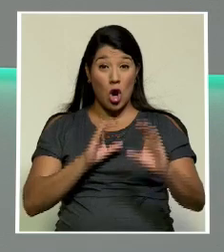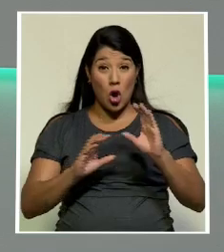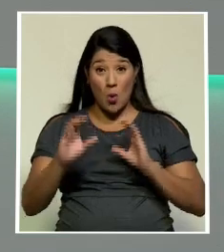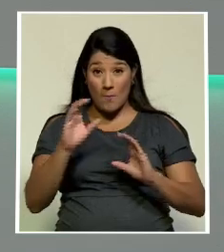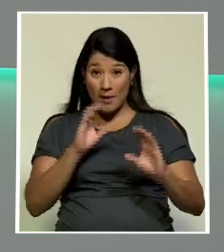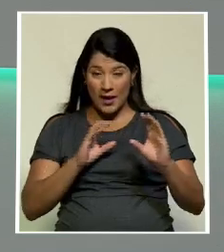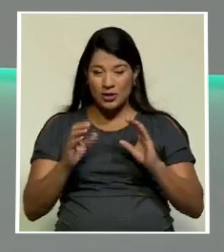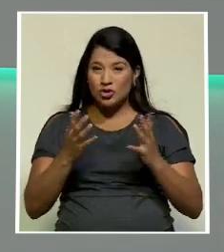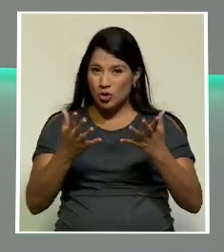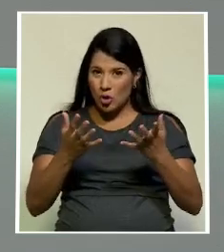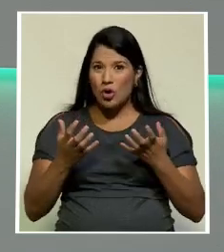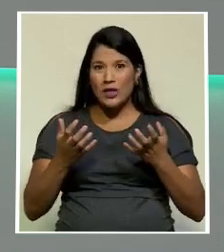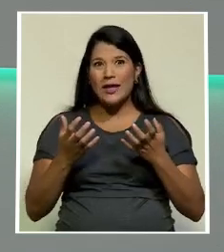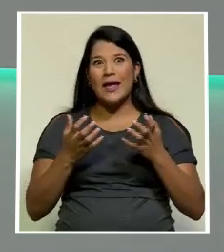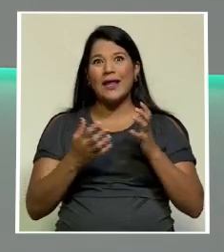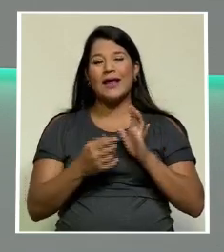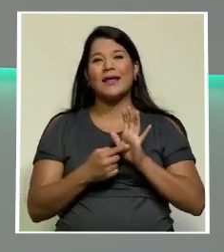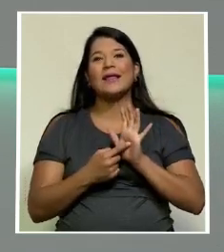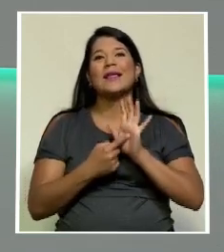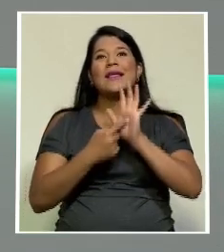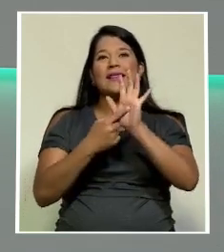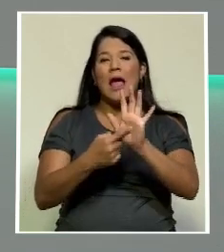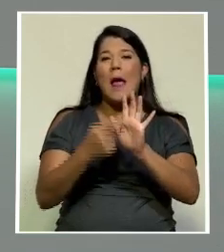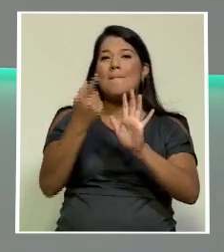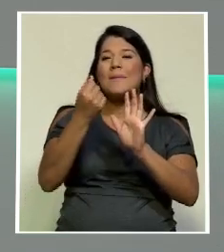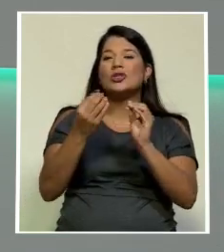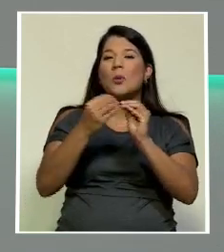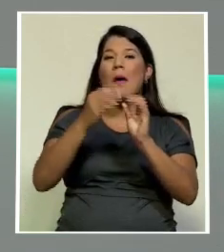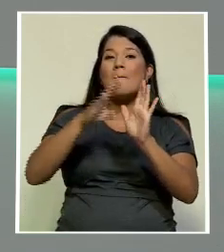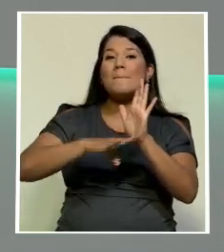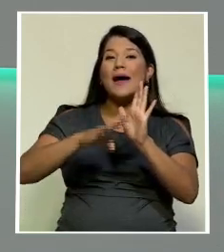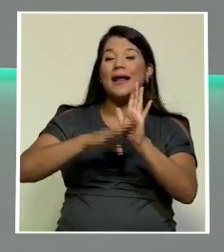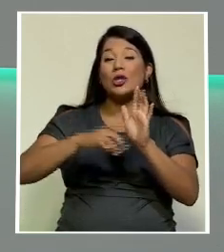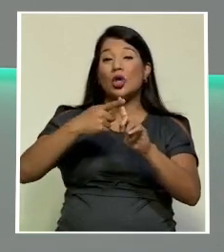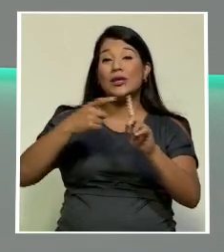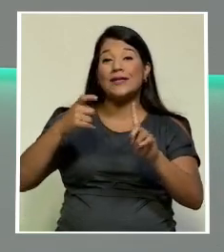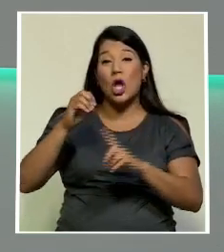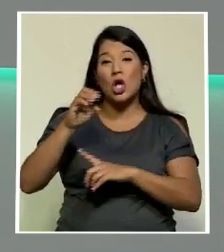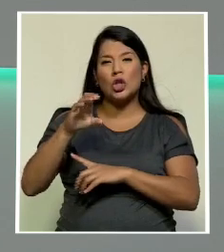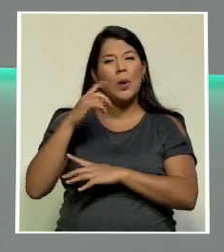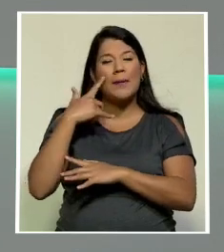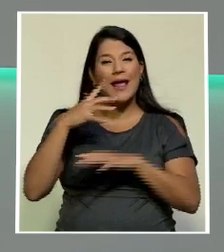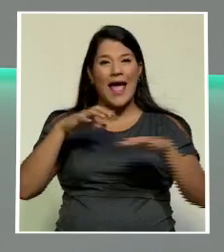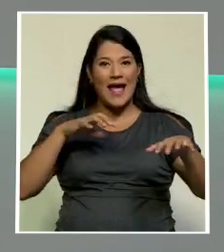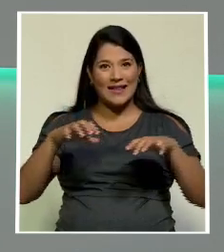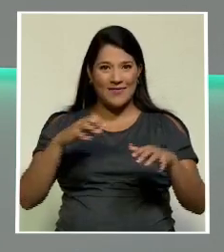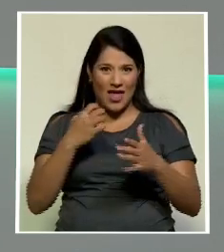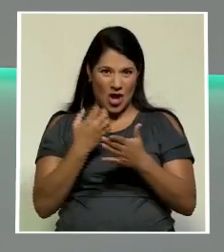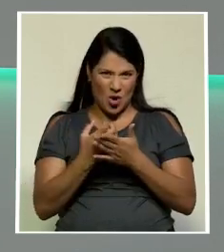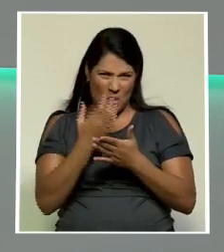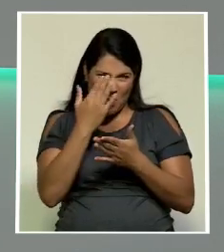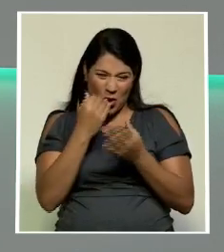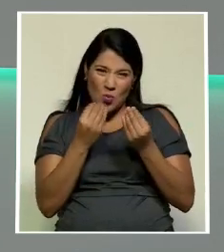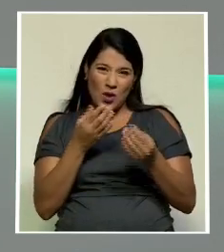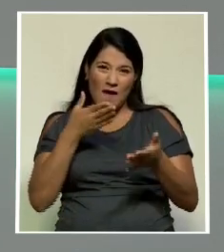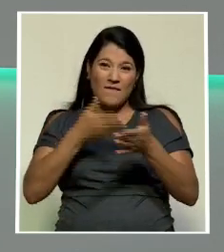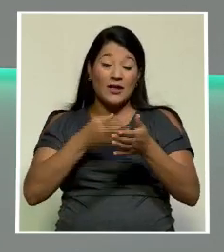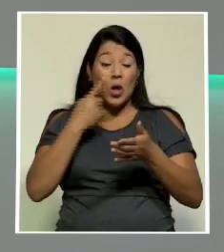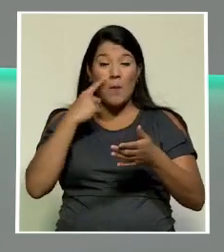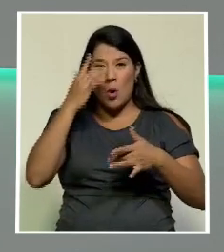a adelantar las promociones y ofertas desde el mes de octubre para reactivar la economía del sector que se ha visto fuertemente impactado